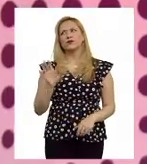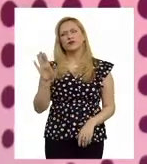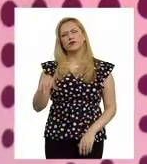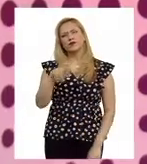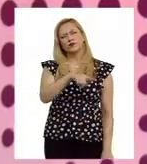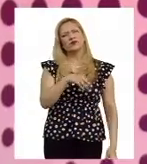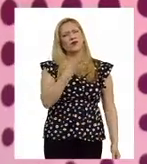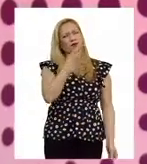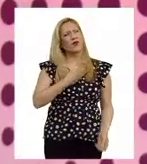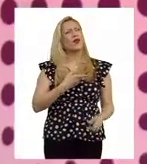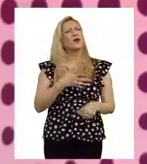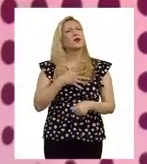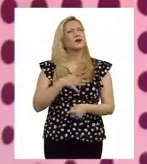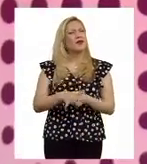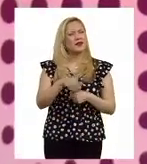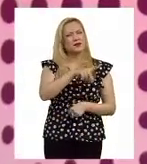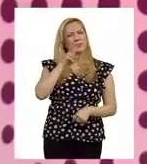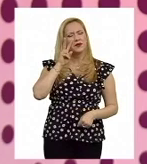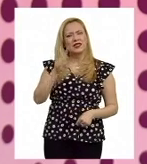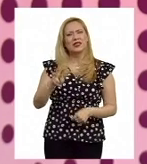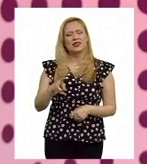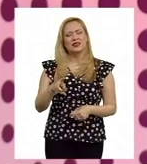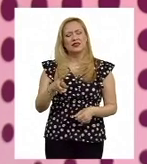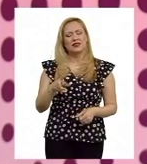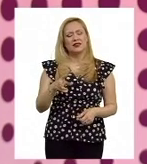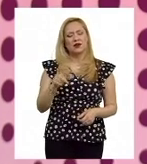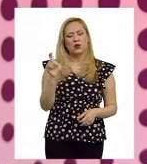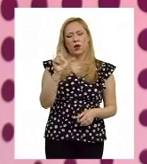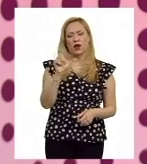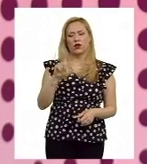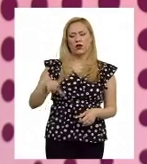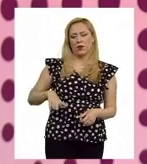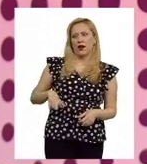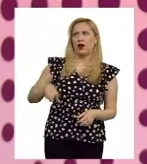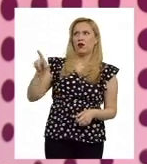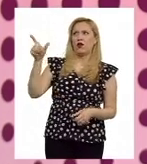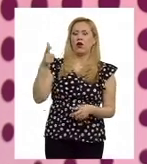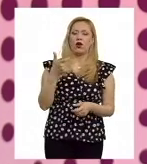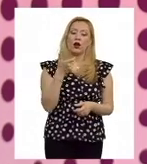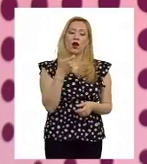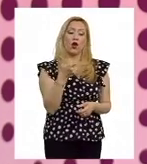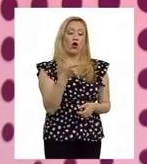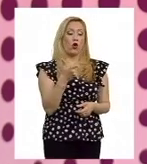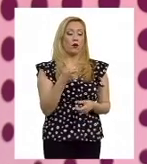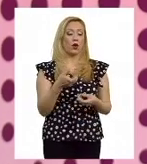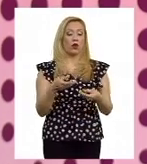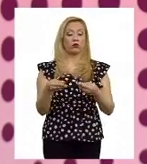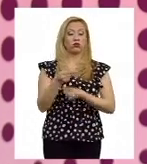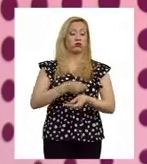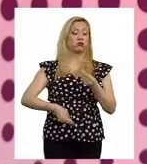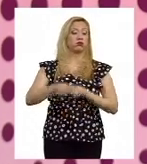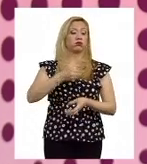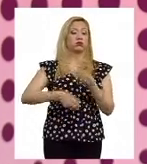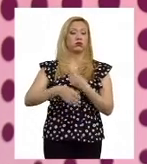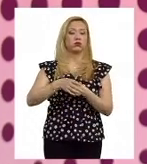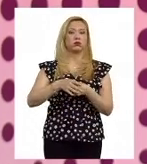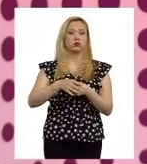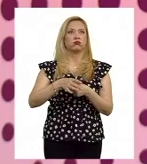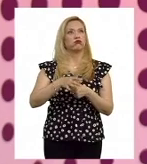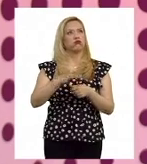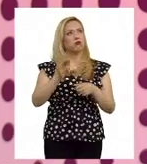¿no?, de una política económica que probablemente ha beneficiado